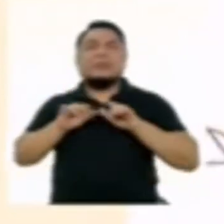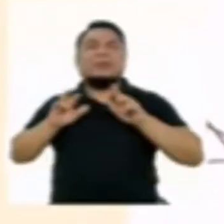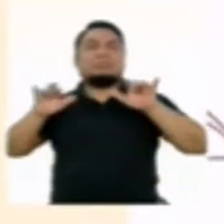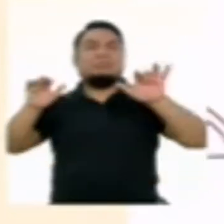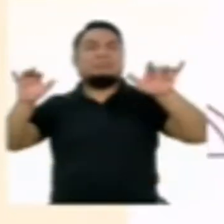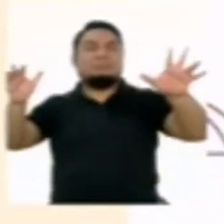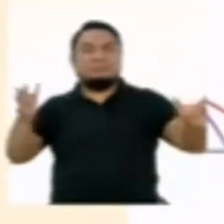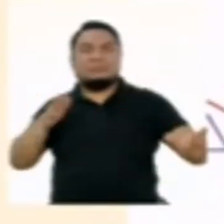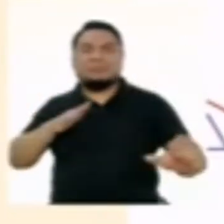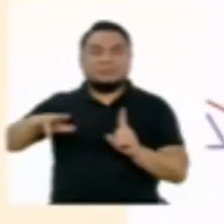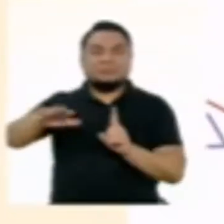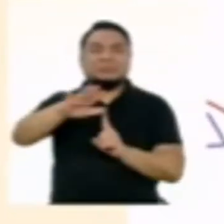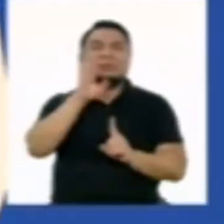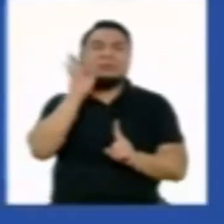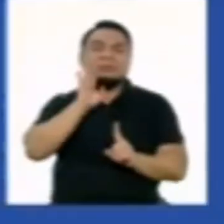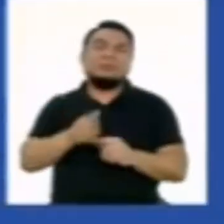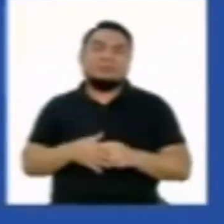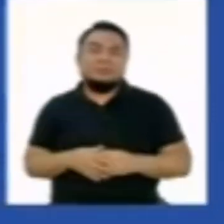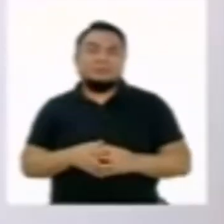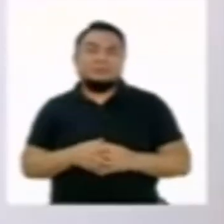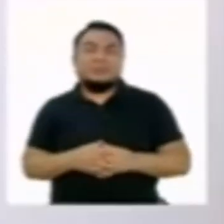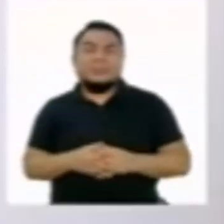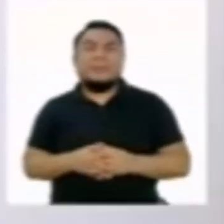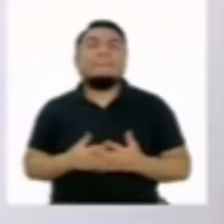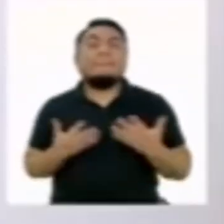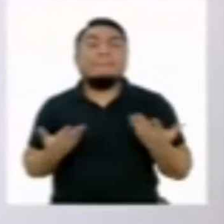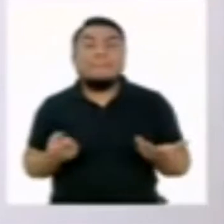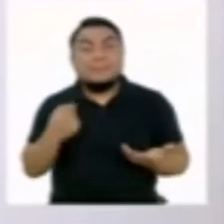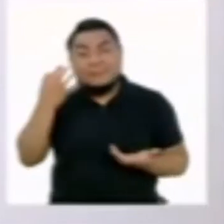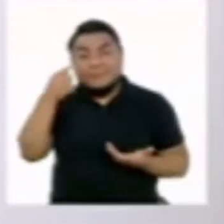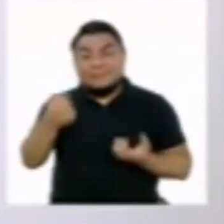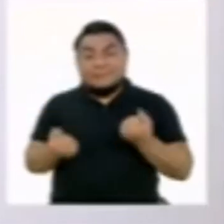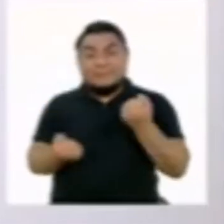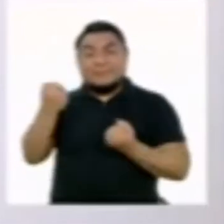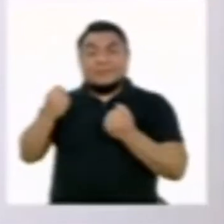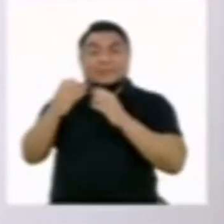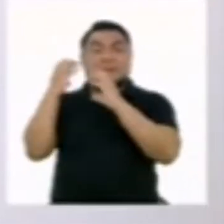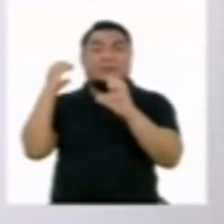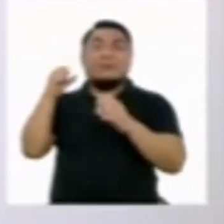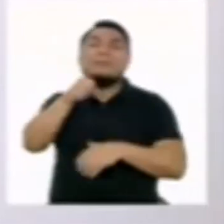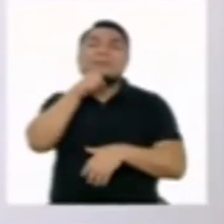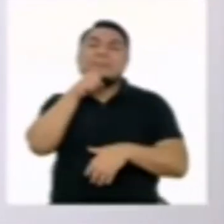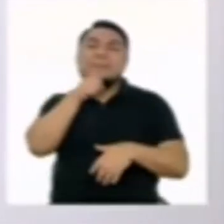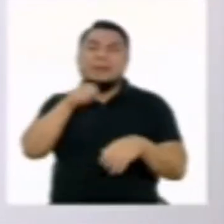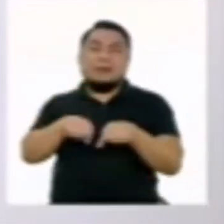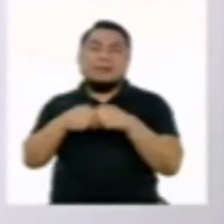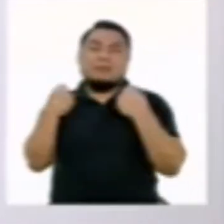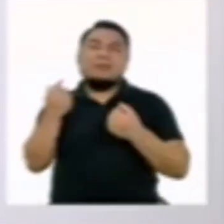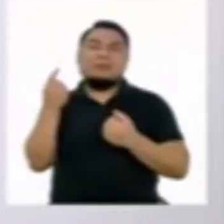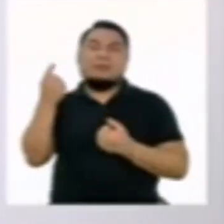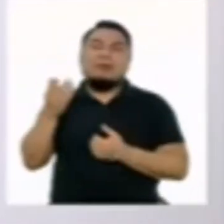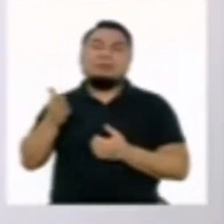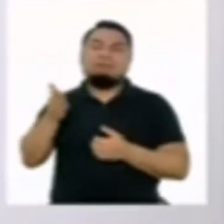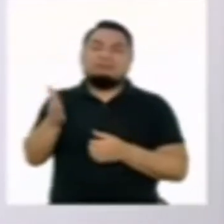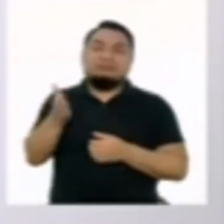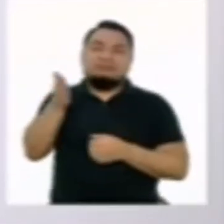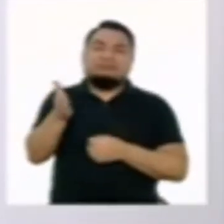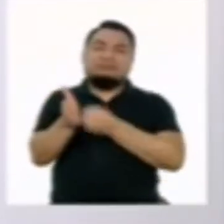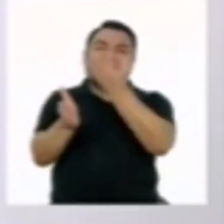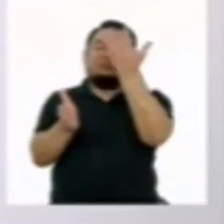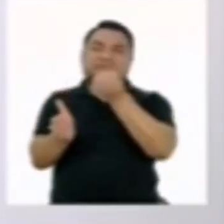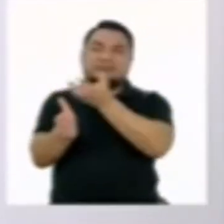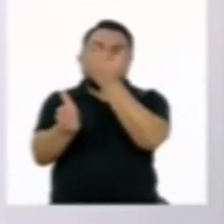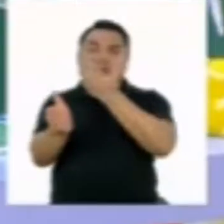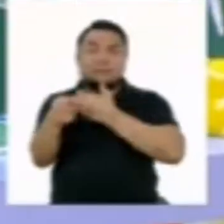ciudad y contaminan muchísimo el ambiente. ¿Creen que los autos y buses que circulan en estas condiciones atentan contra